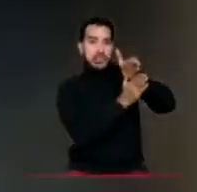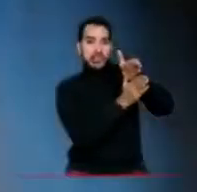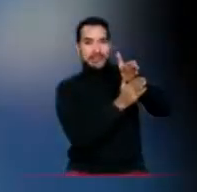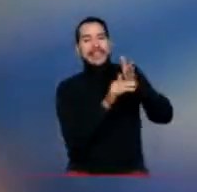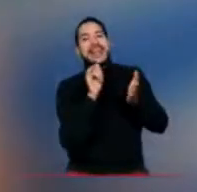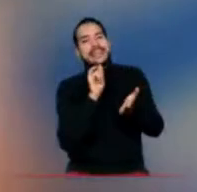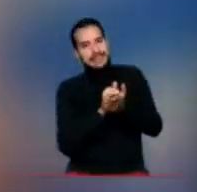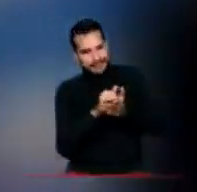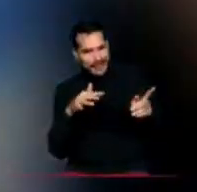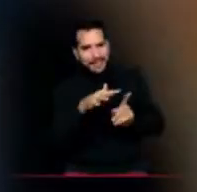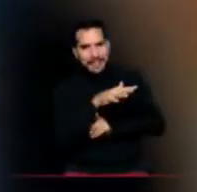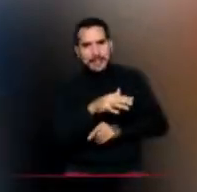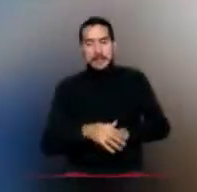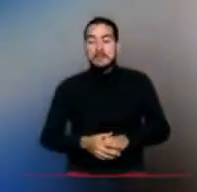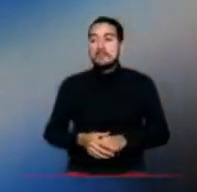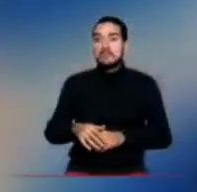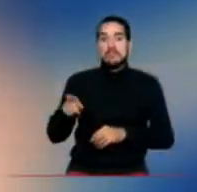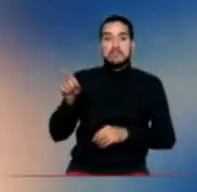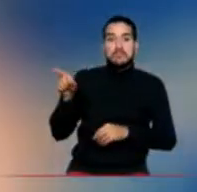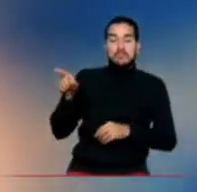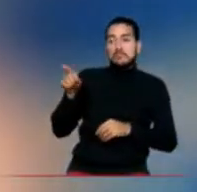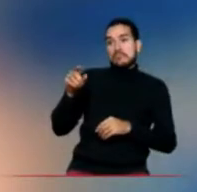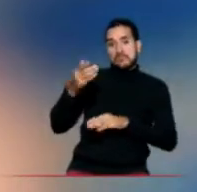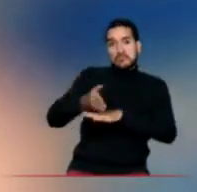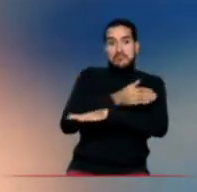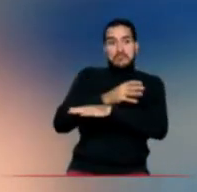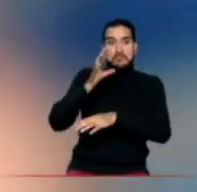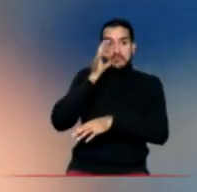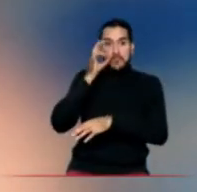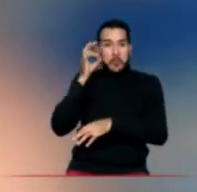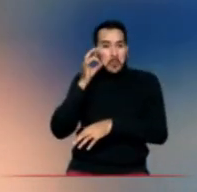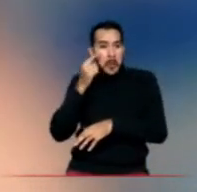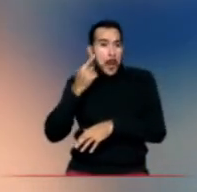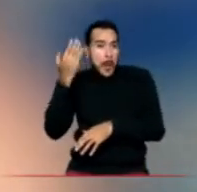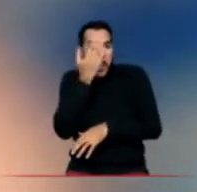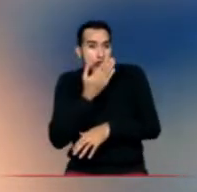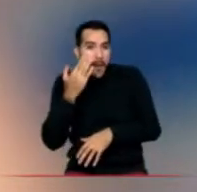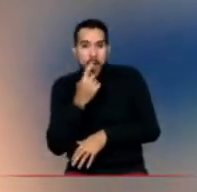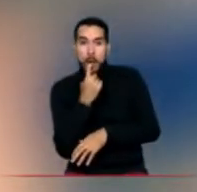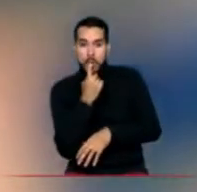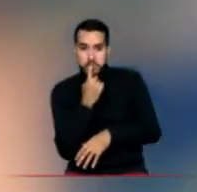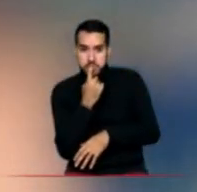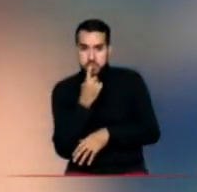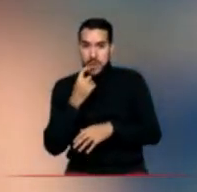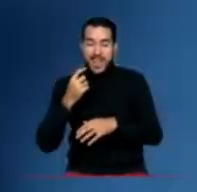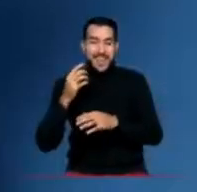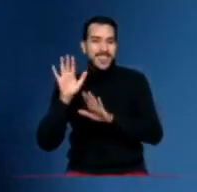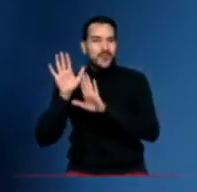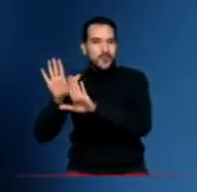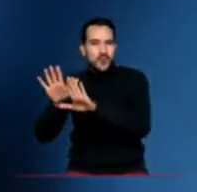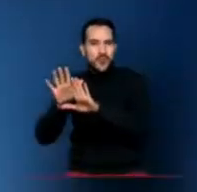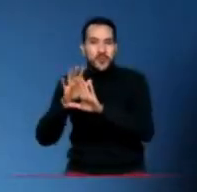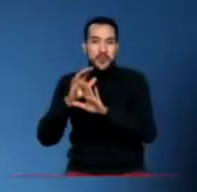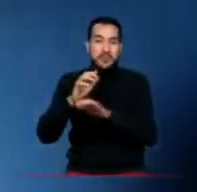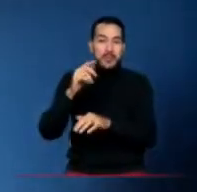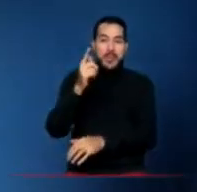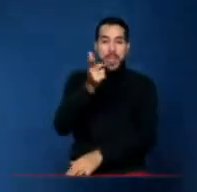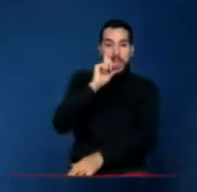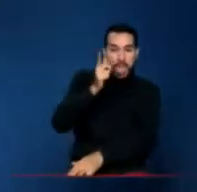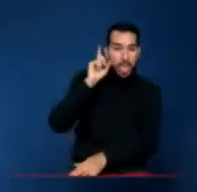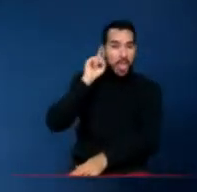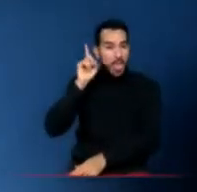alcoholemia practicada al conductor habría dado como resultado negativa. De los heridos se conoce que permanecen bajo observación médica en un centro asistencial de